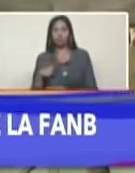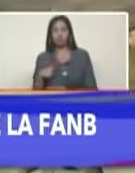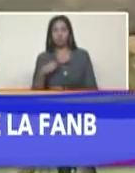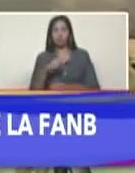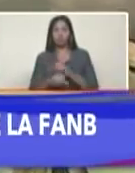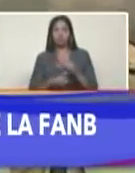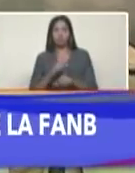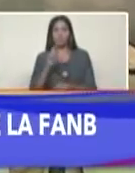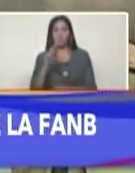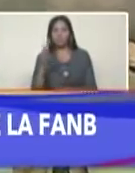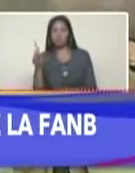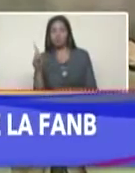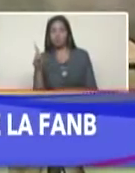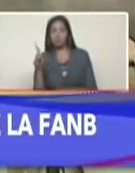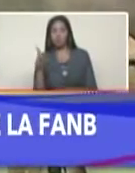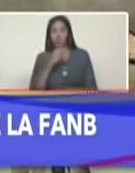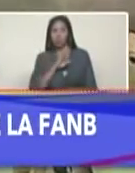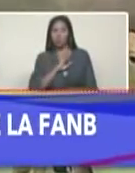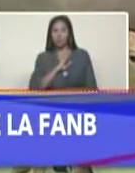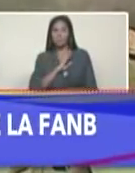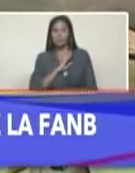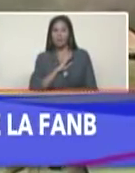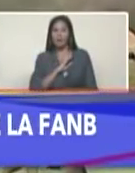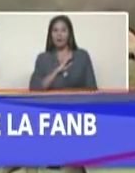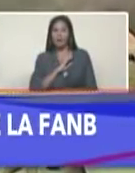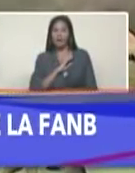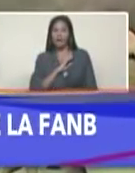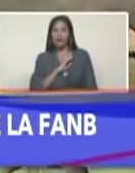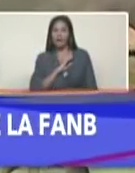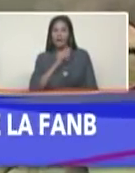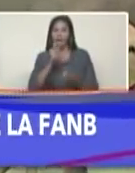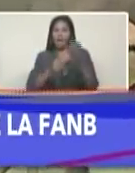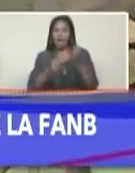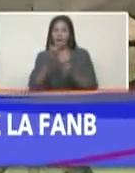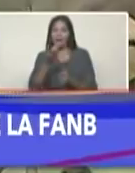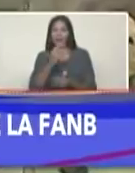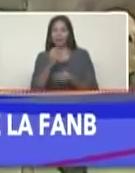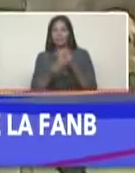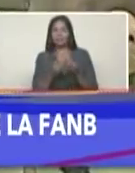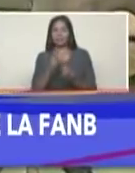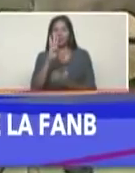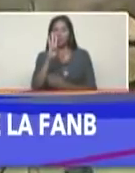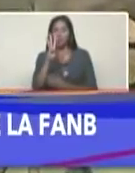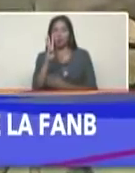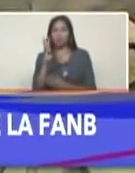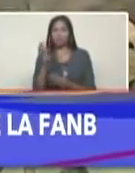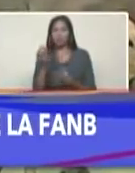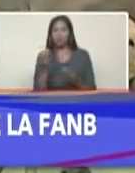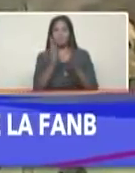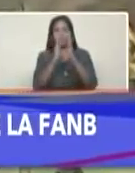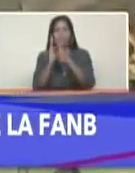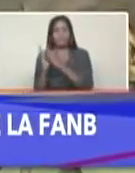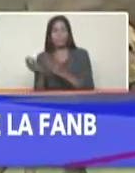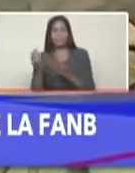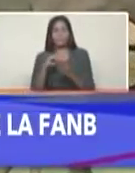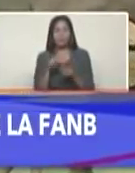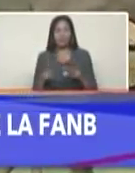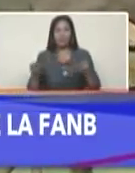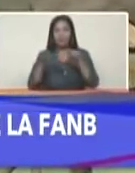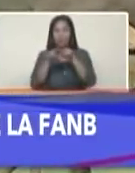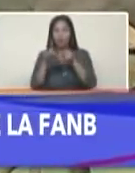XXI. Esta es una vaca que es la única que existe formada por 4 razas en proporciones iguales de 2